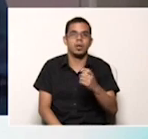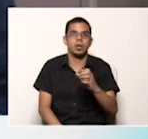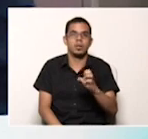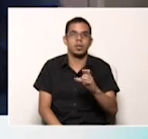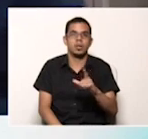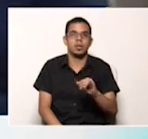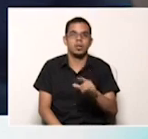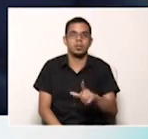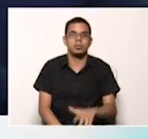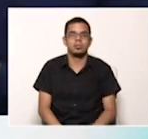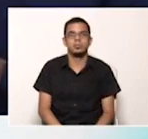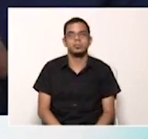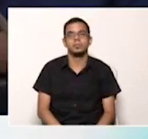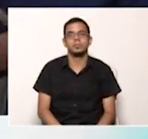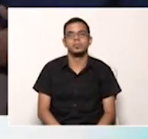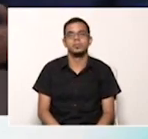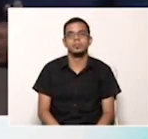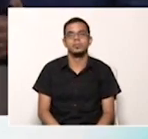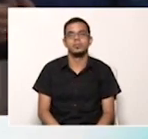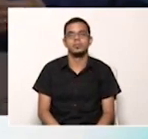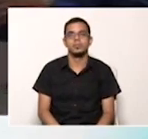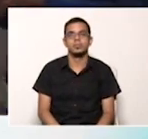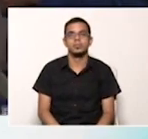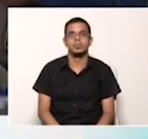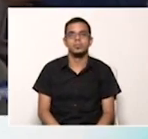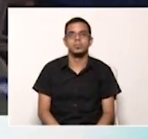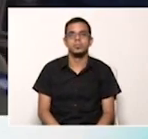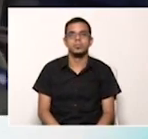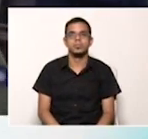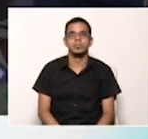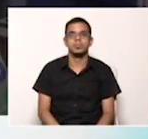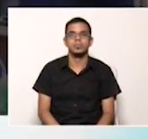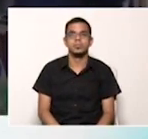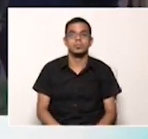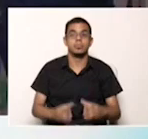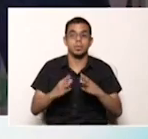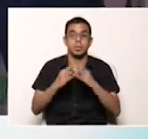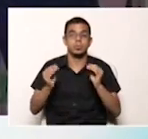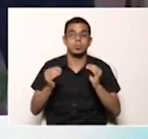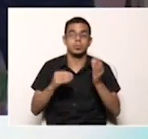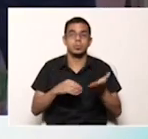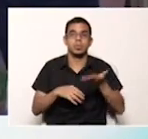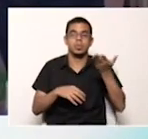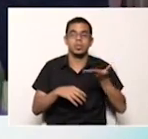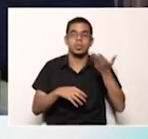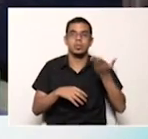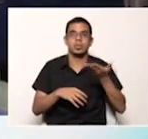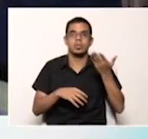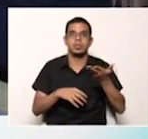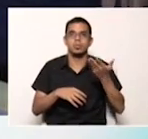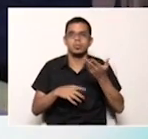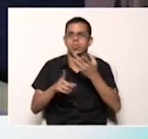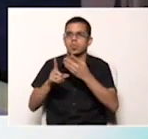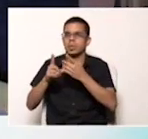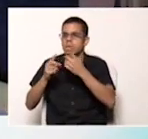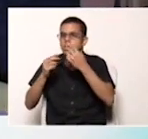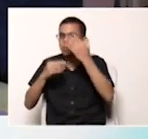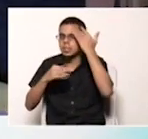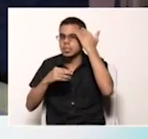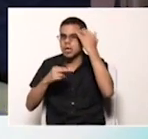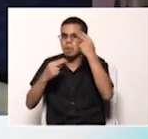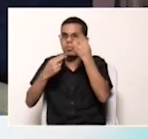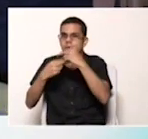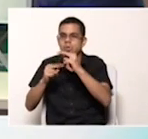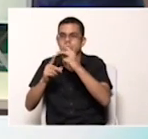Profesora. A todos es tan importante y tan necesario medir las temperaturas de